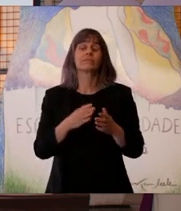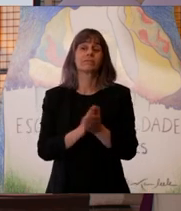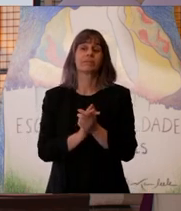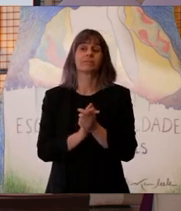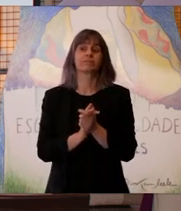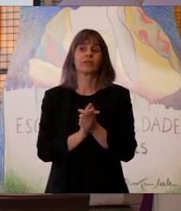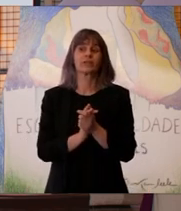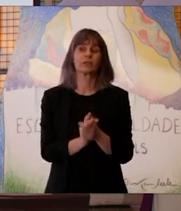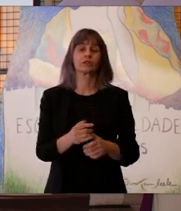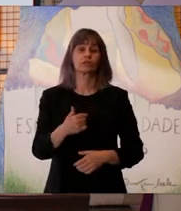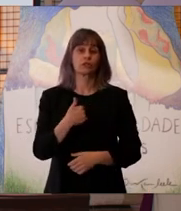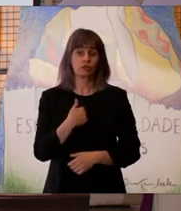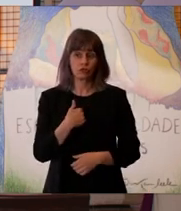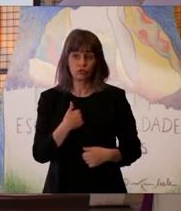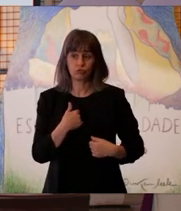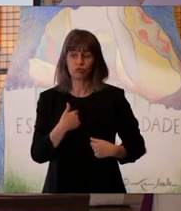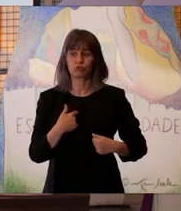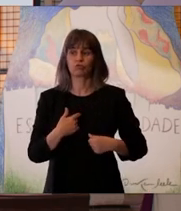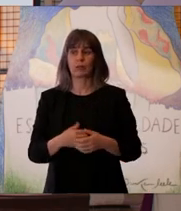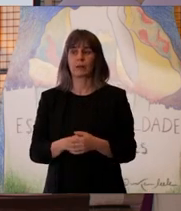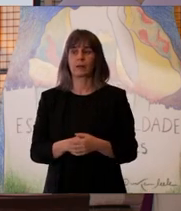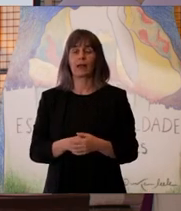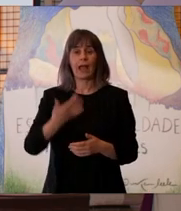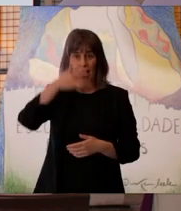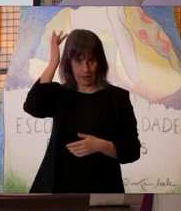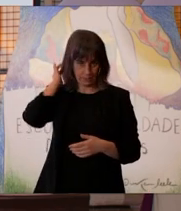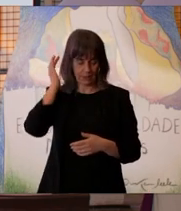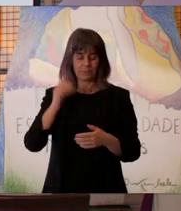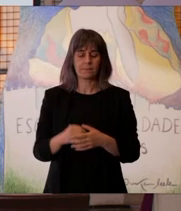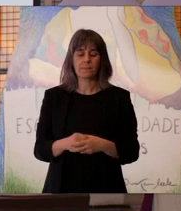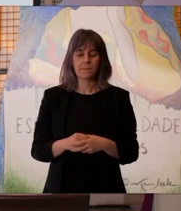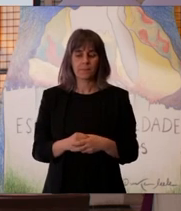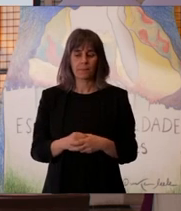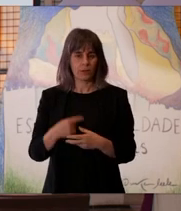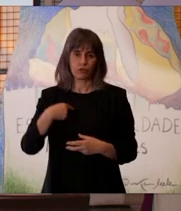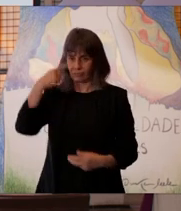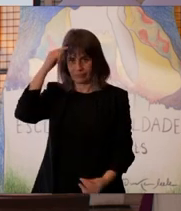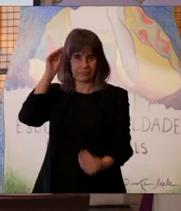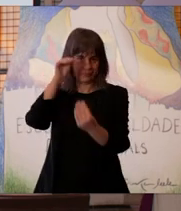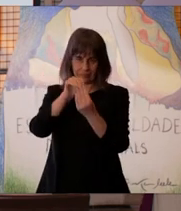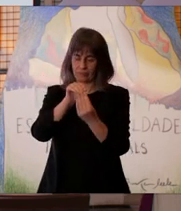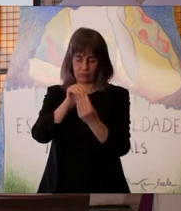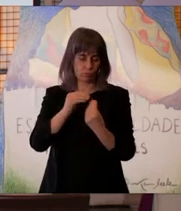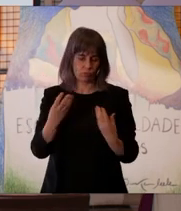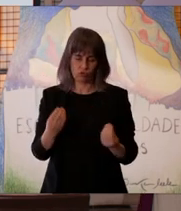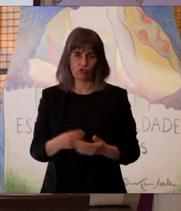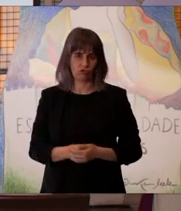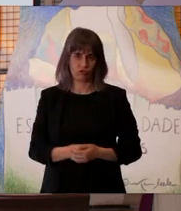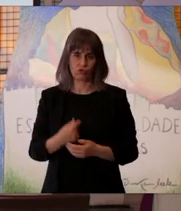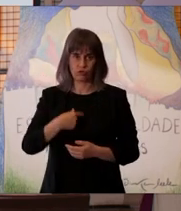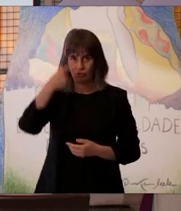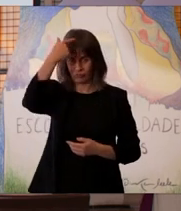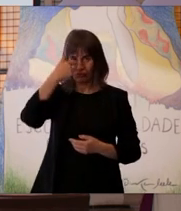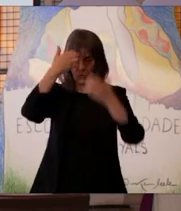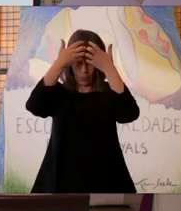yo rosado Carmela coincido contigo mucho en esa contradicción